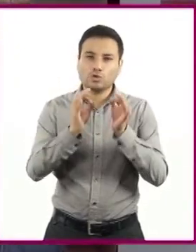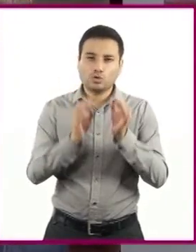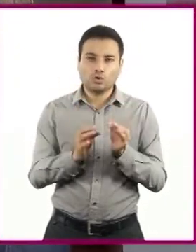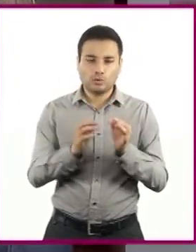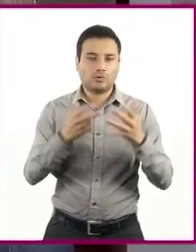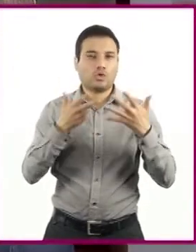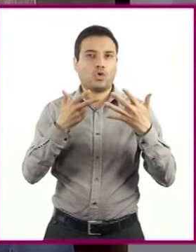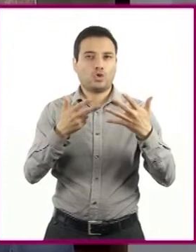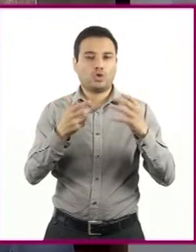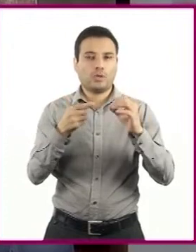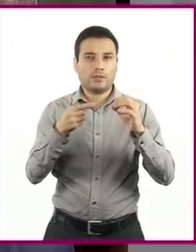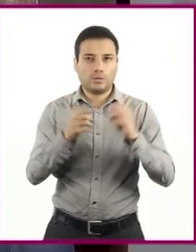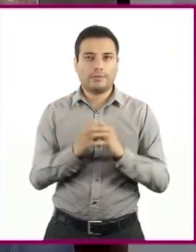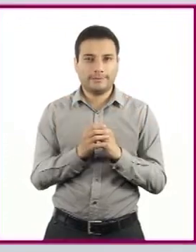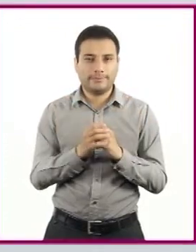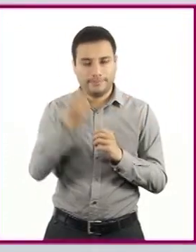estables.